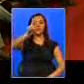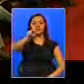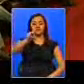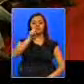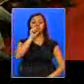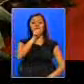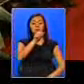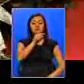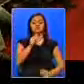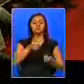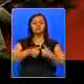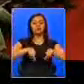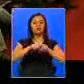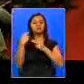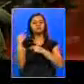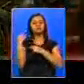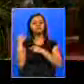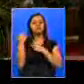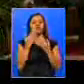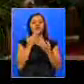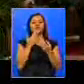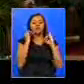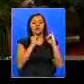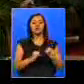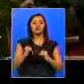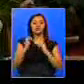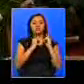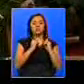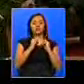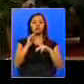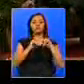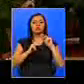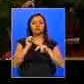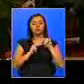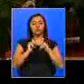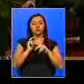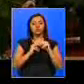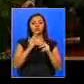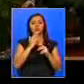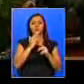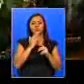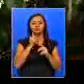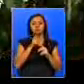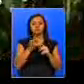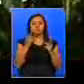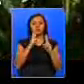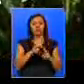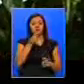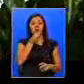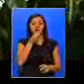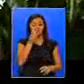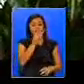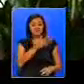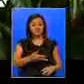y encargado de las áreas de industrias y de la construcción. Tuvimos también ahí en pantallas, él